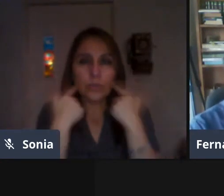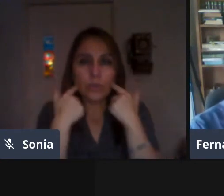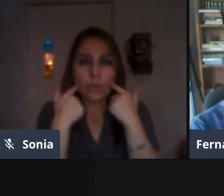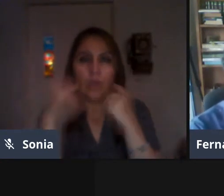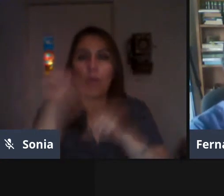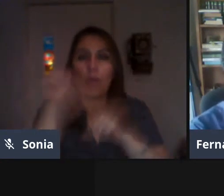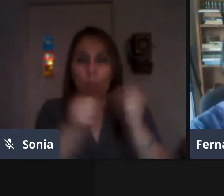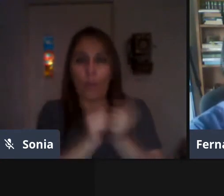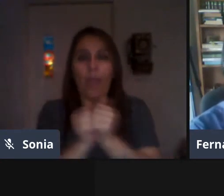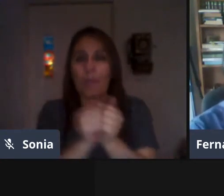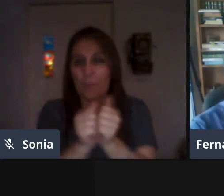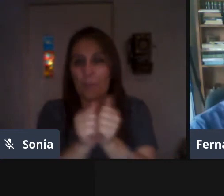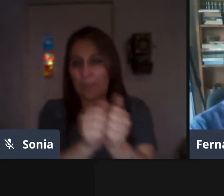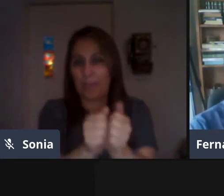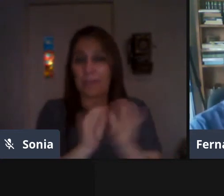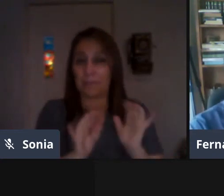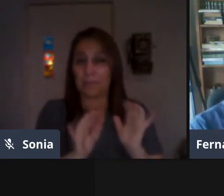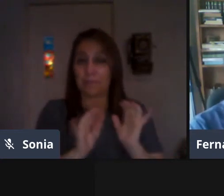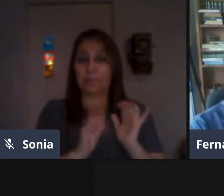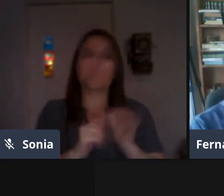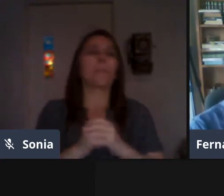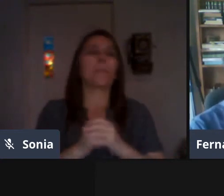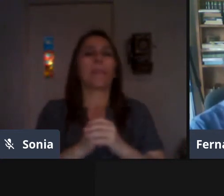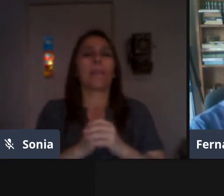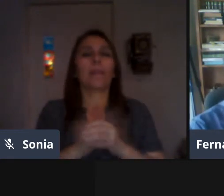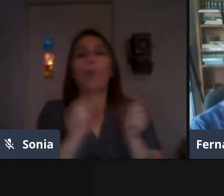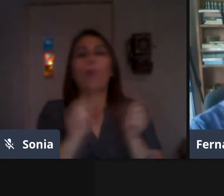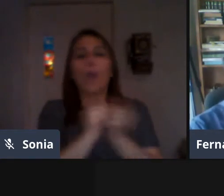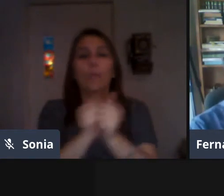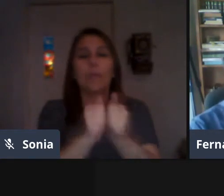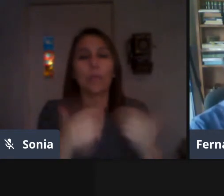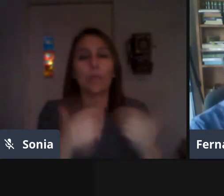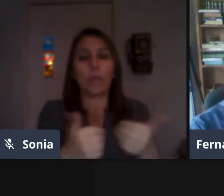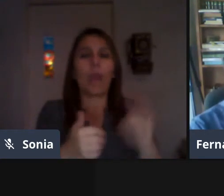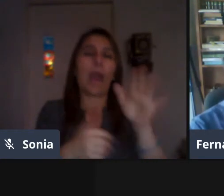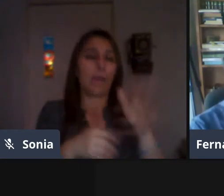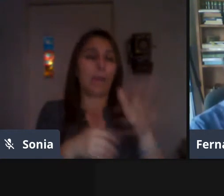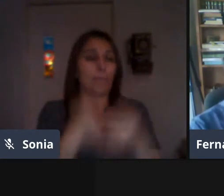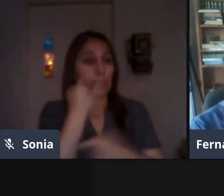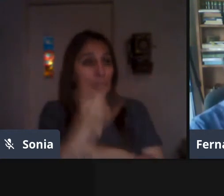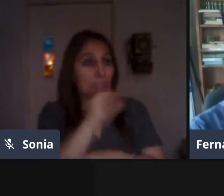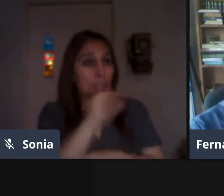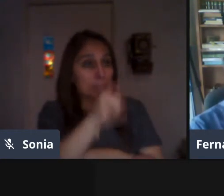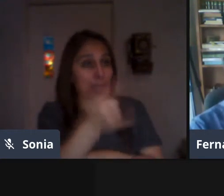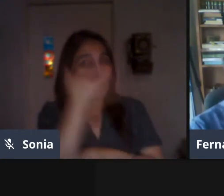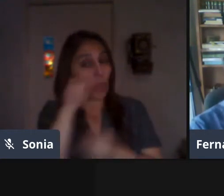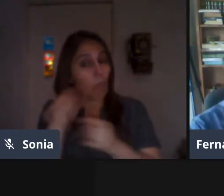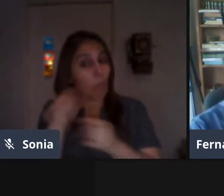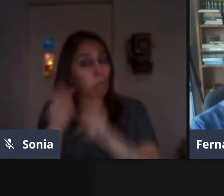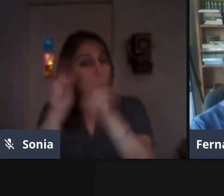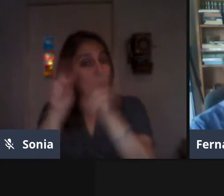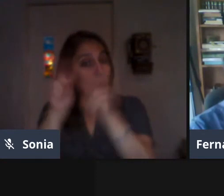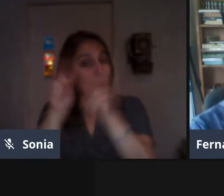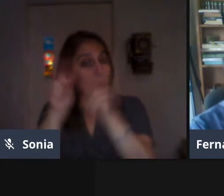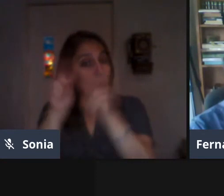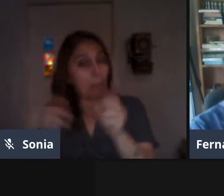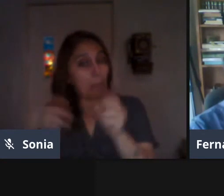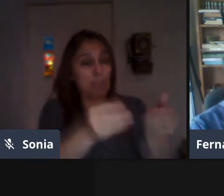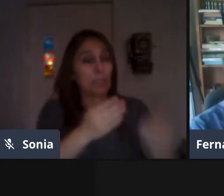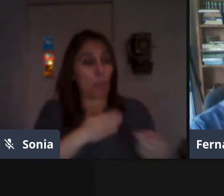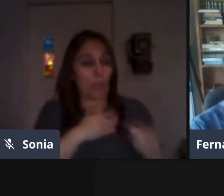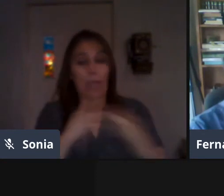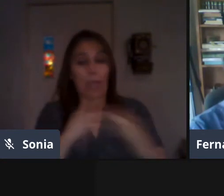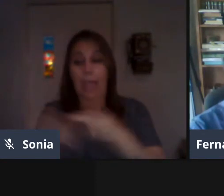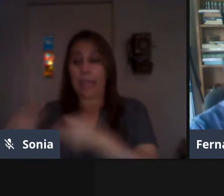entonces puede acompañar en la medida en que le dice ah bueno si te interesan estos temas mire ahí estas otras novelas hay estos otros escritores